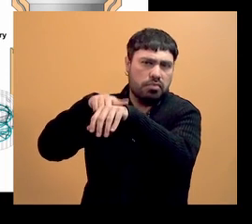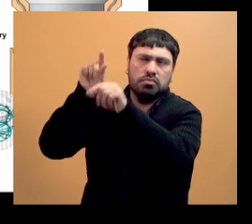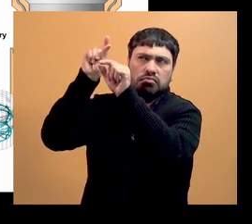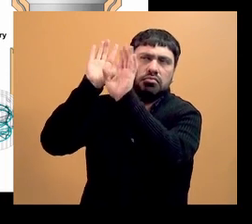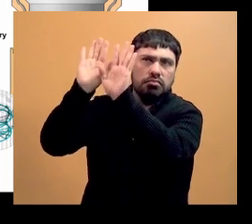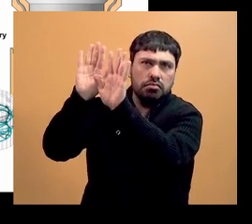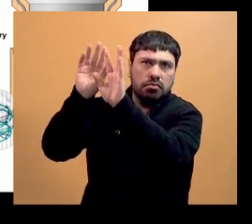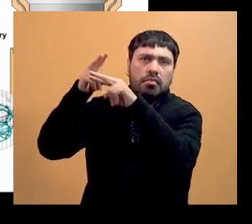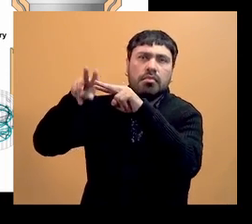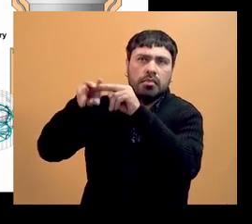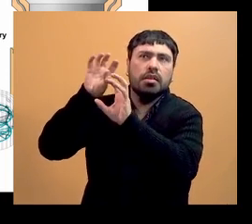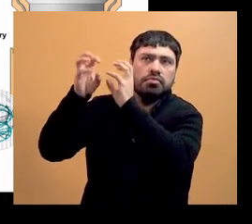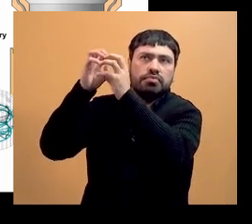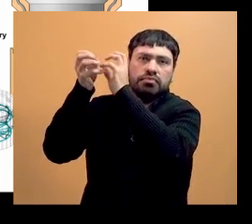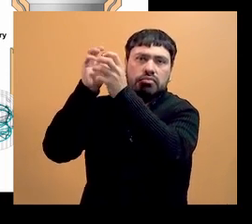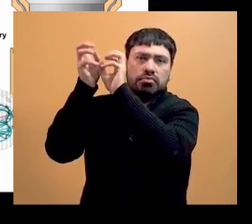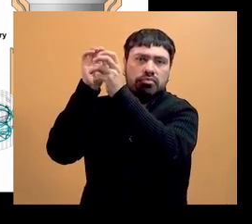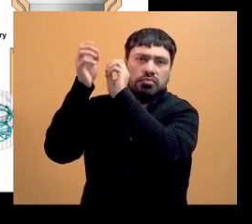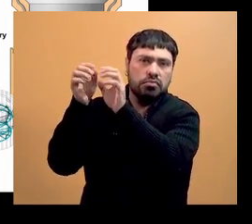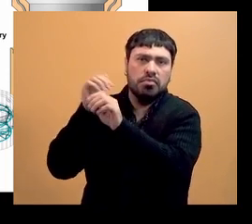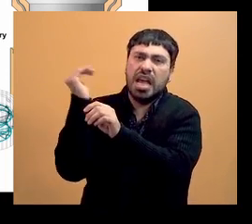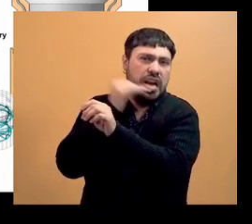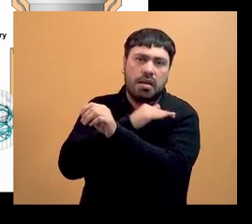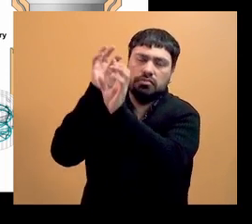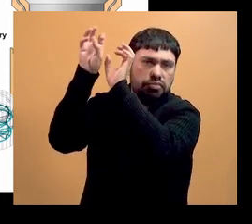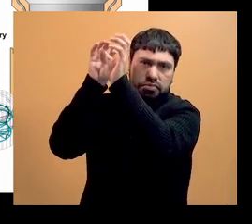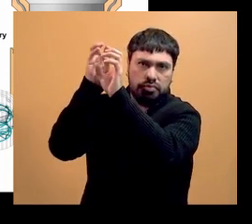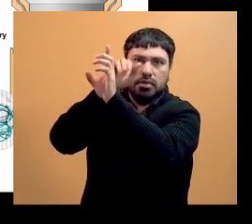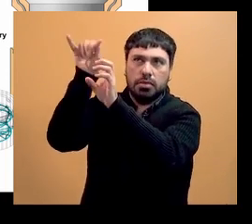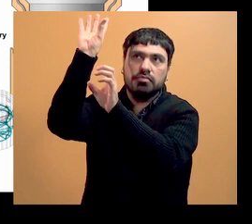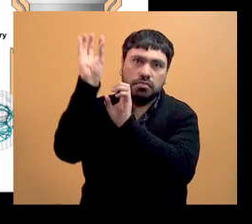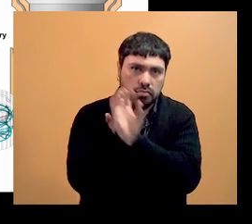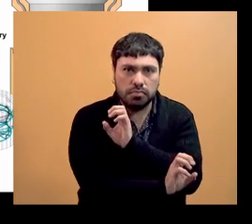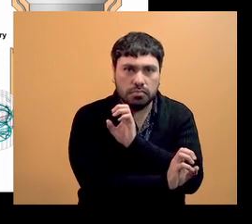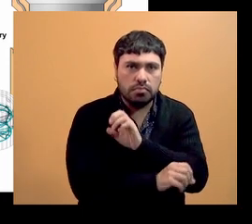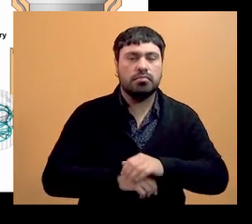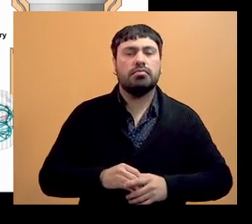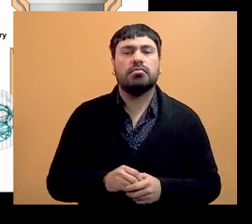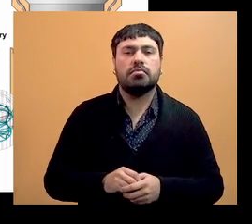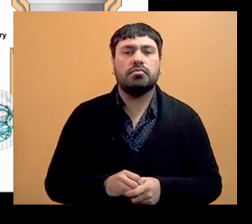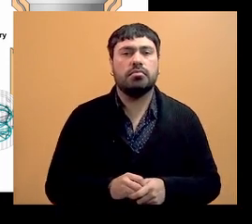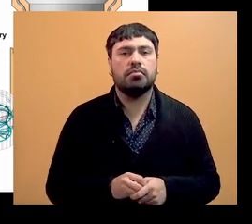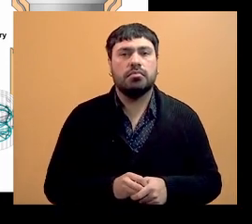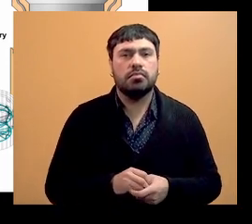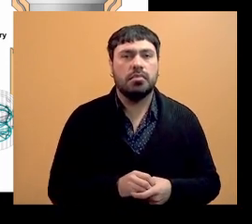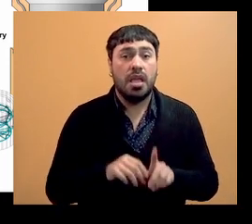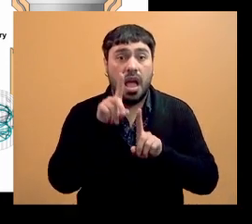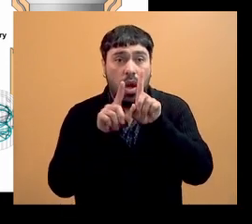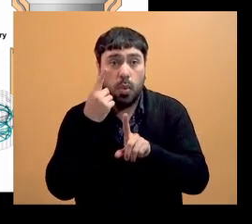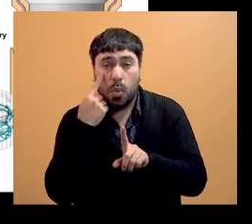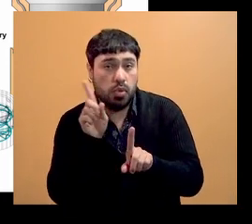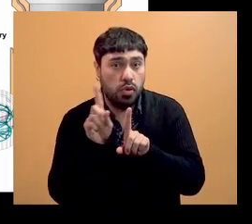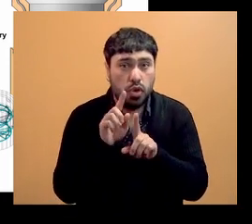Pero dentro del mundo este de manufactura aditiva, de impresión 3D, existen muchas áreas todavía desconocidas. Por lo tanto, otra cosa